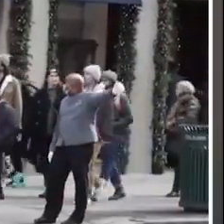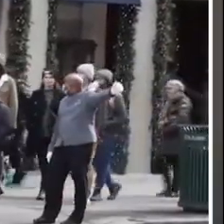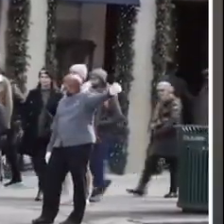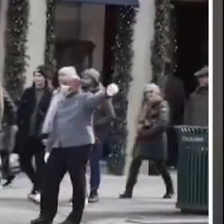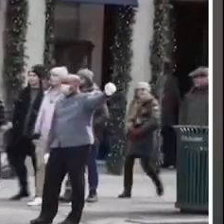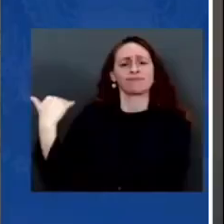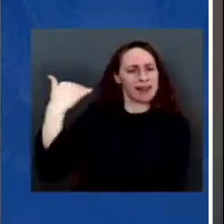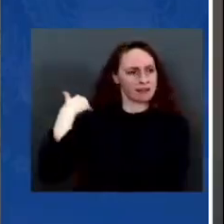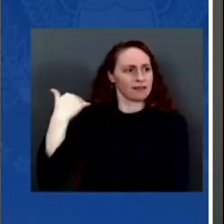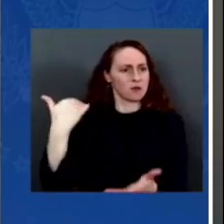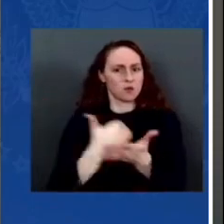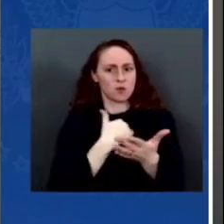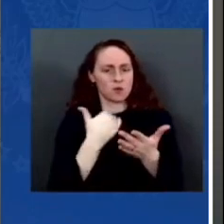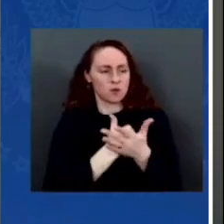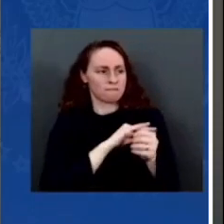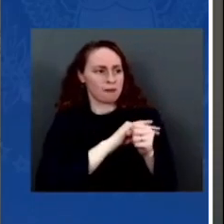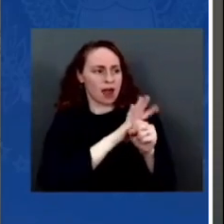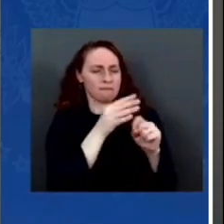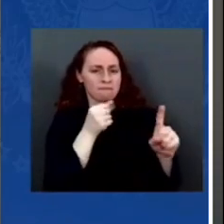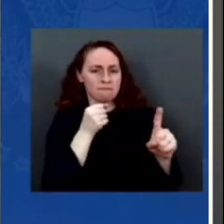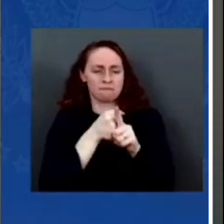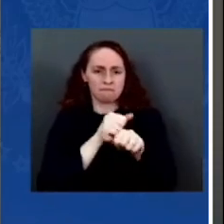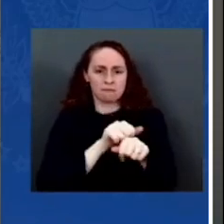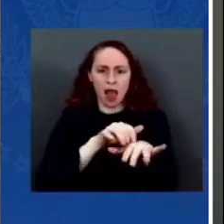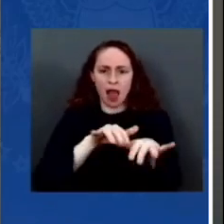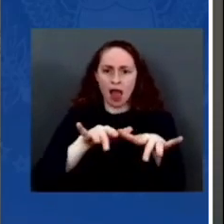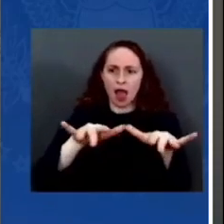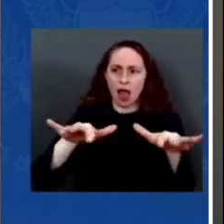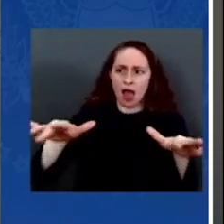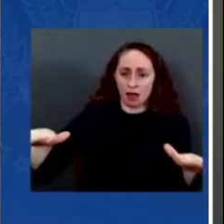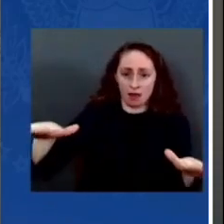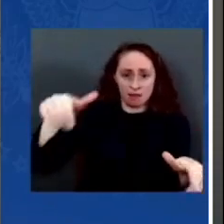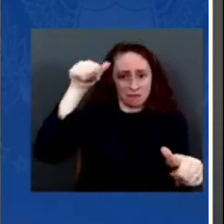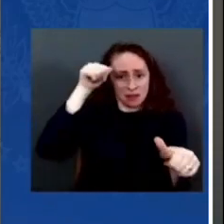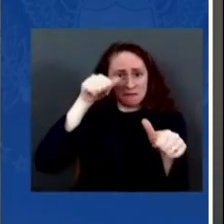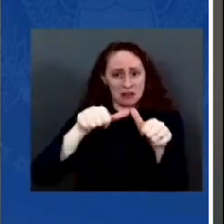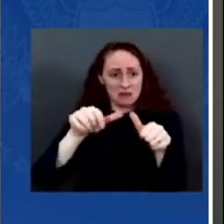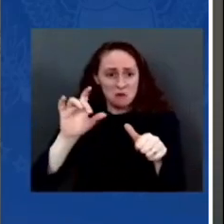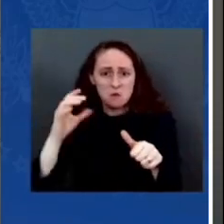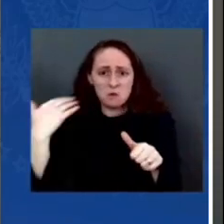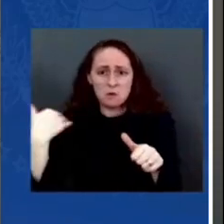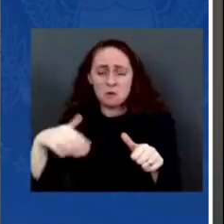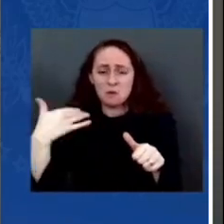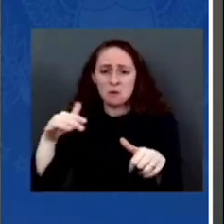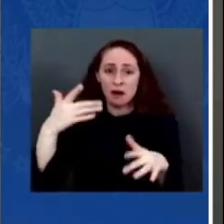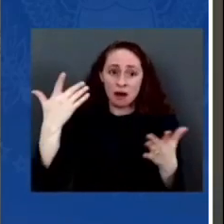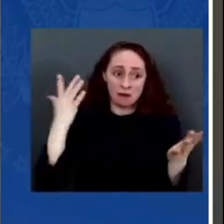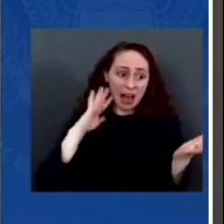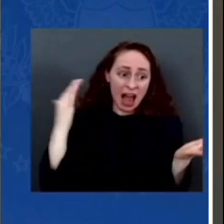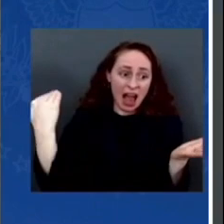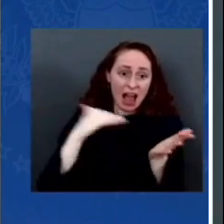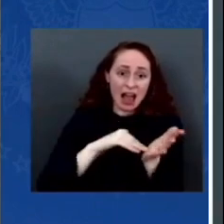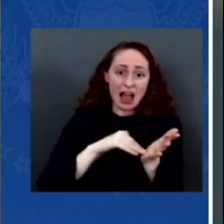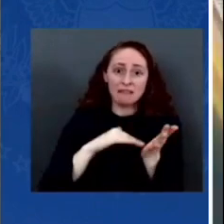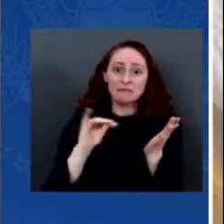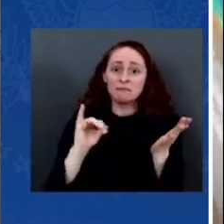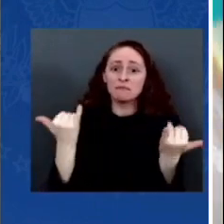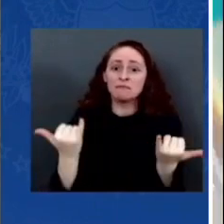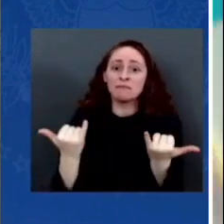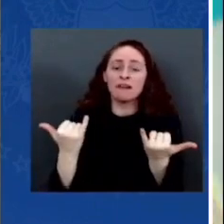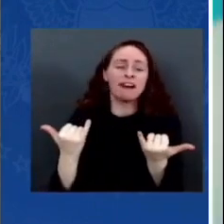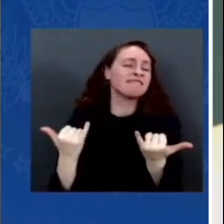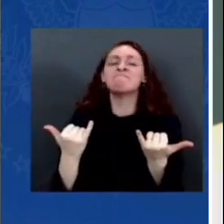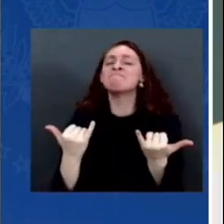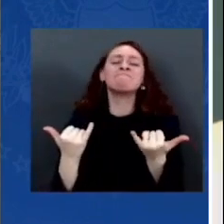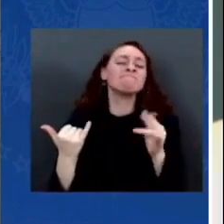presidente de Estados Unidos, Joe Biden, que todas las personas vacunadas se pueden reunir para este fin de año, que no hay ningún problema.